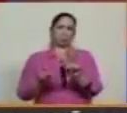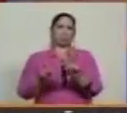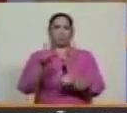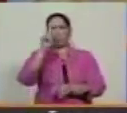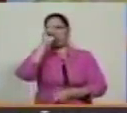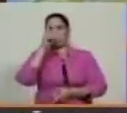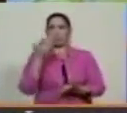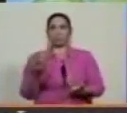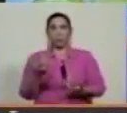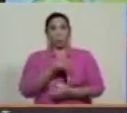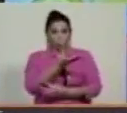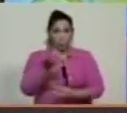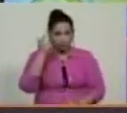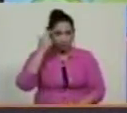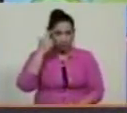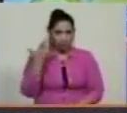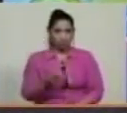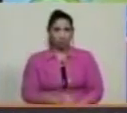Saben